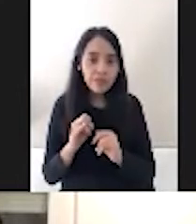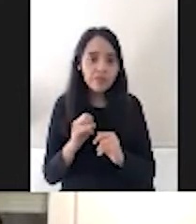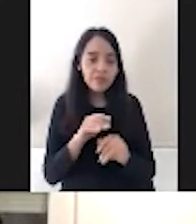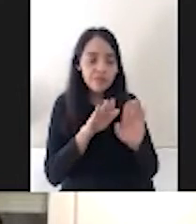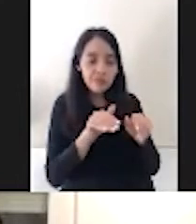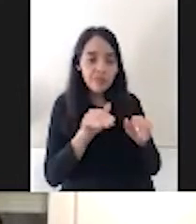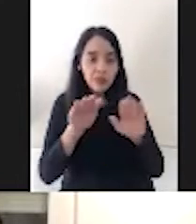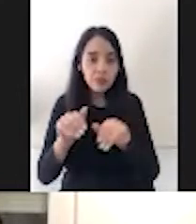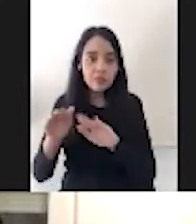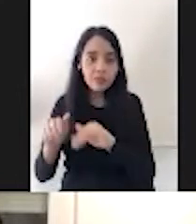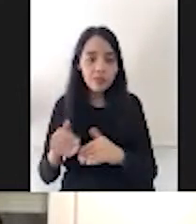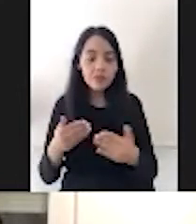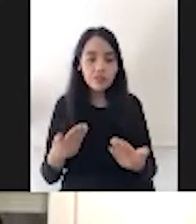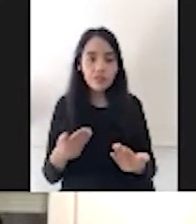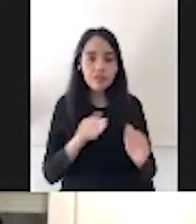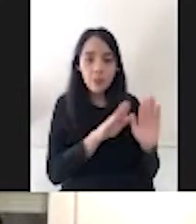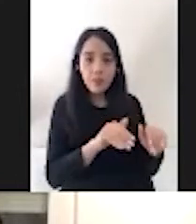sea, homogenizador.